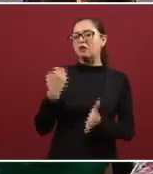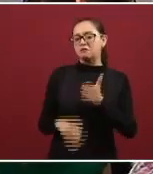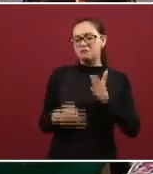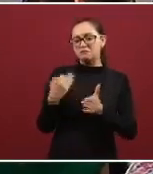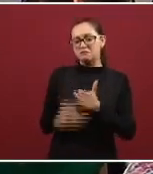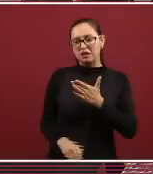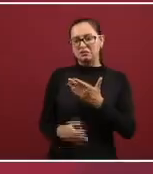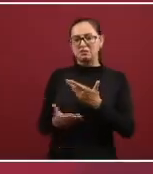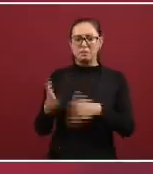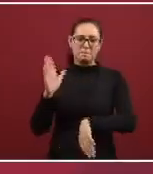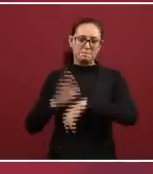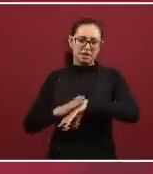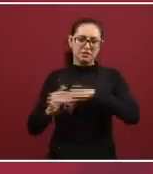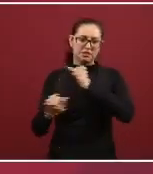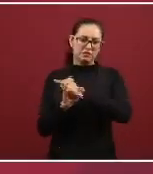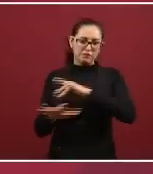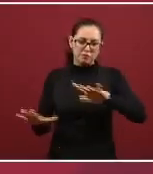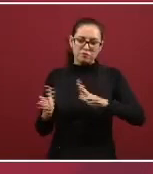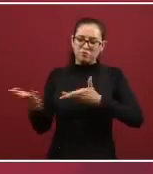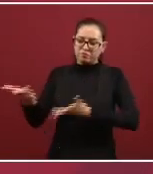intercambiar información